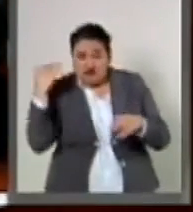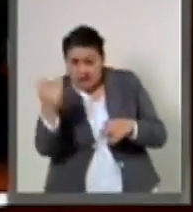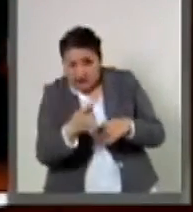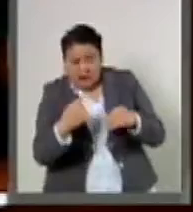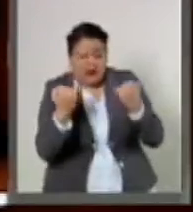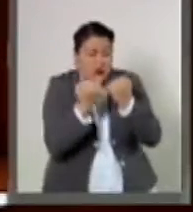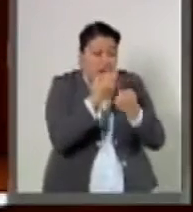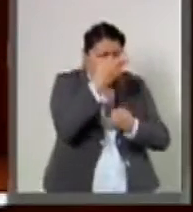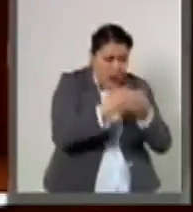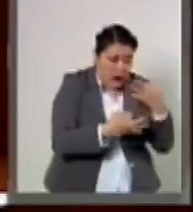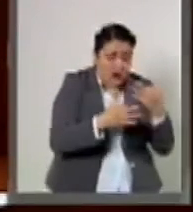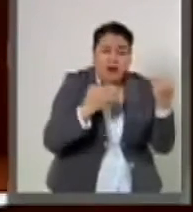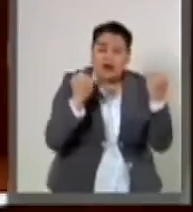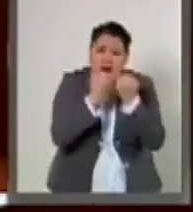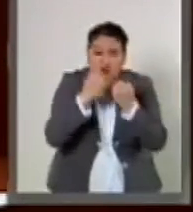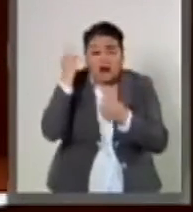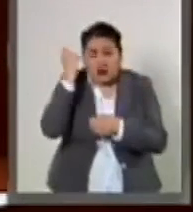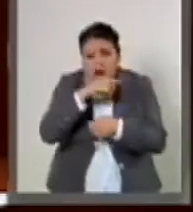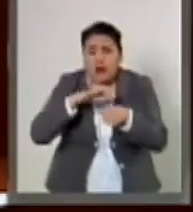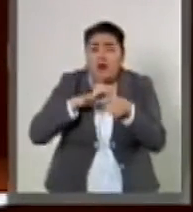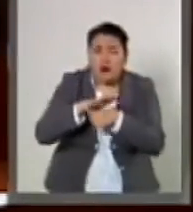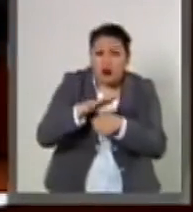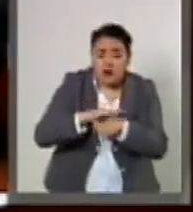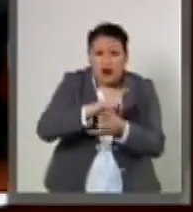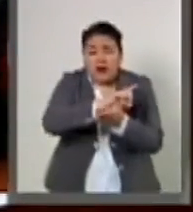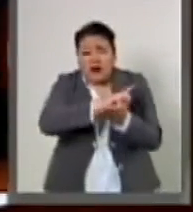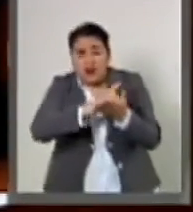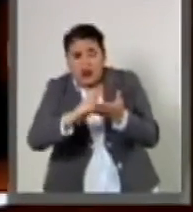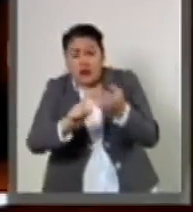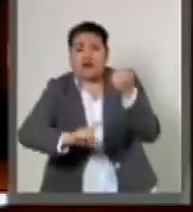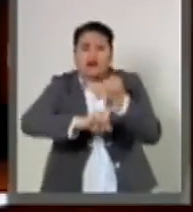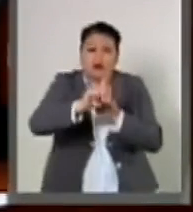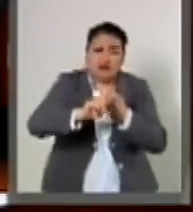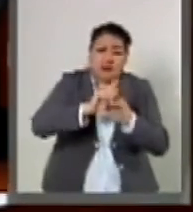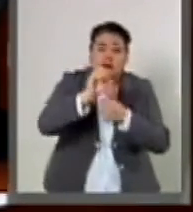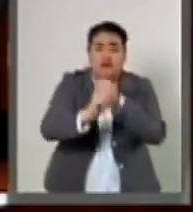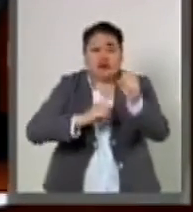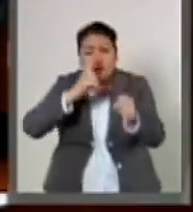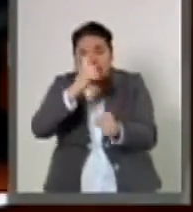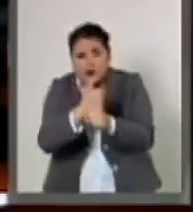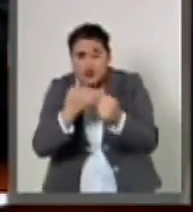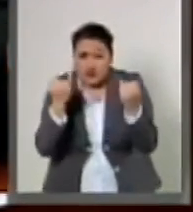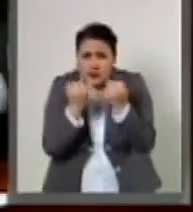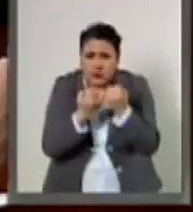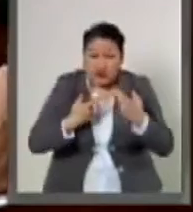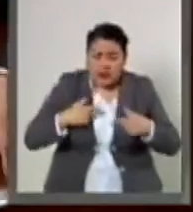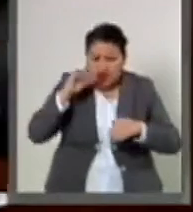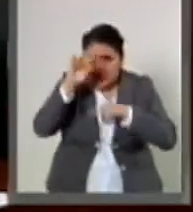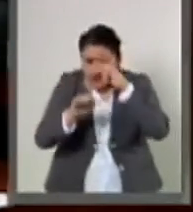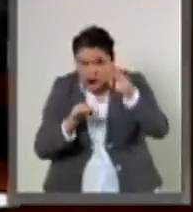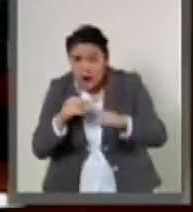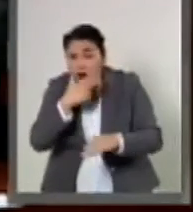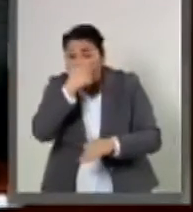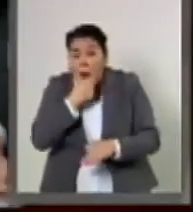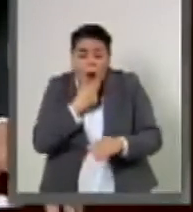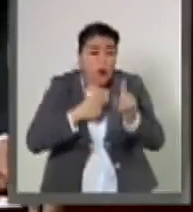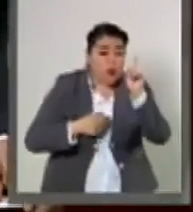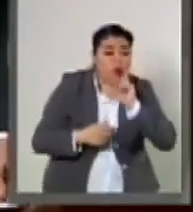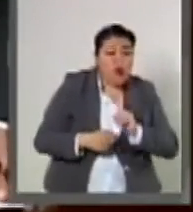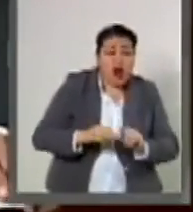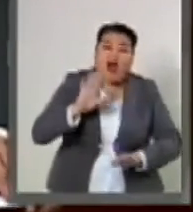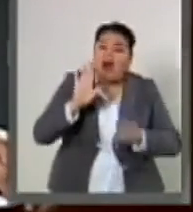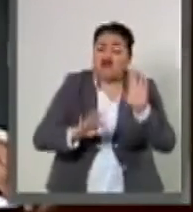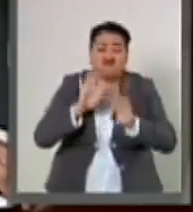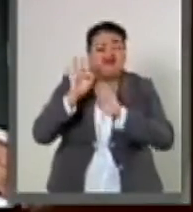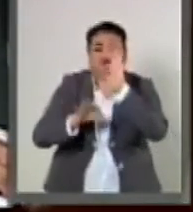jurídico, es en el reconocimiento de los mismos derechos, oportunidades y trato entre mujeres y